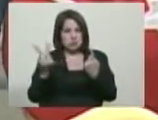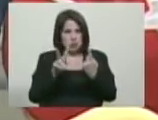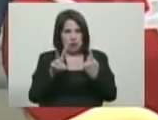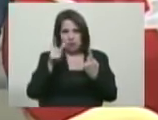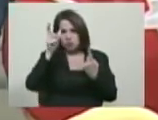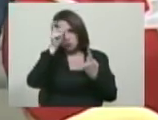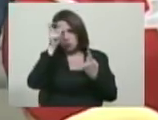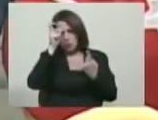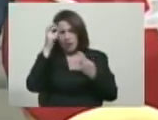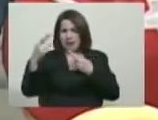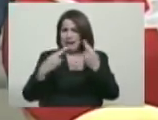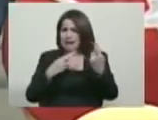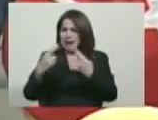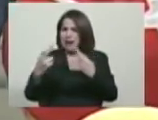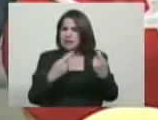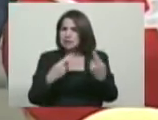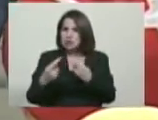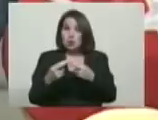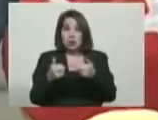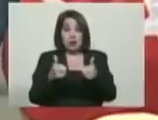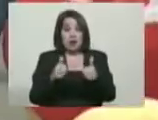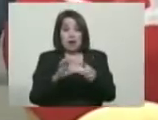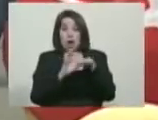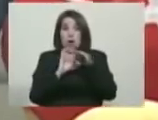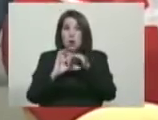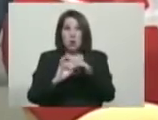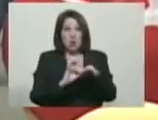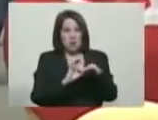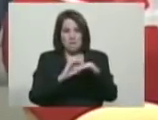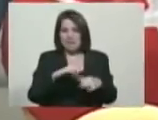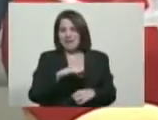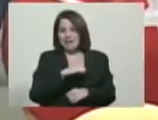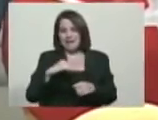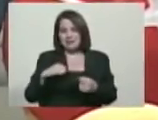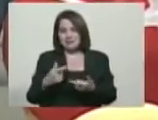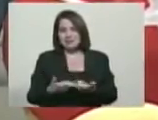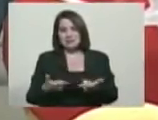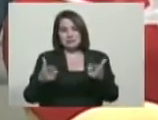tenemos relaciones económicas soberanas,